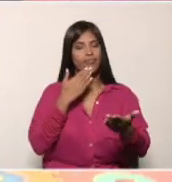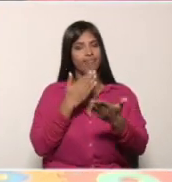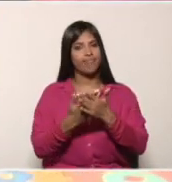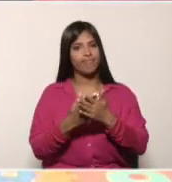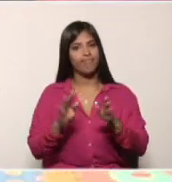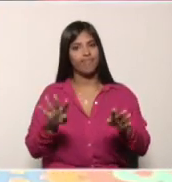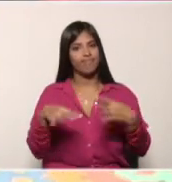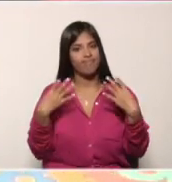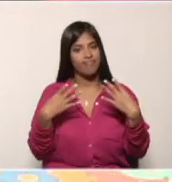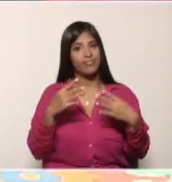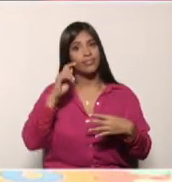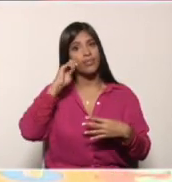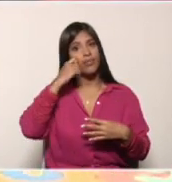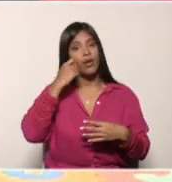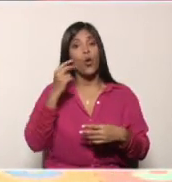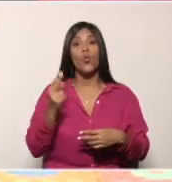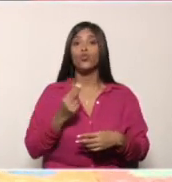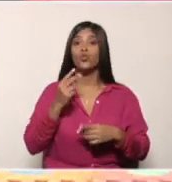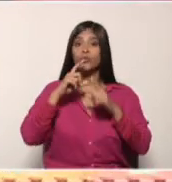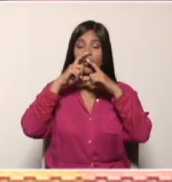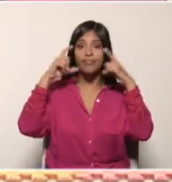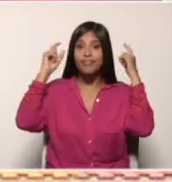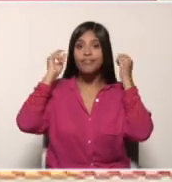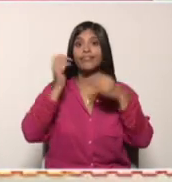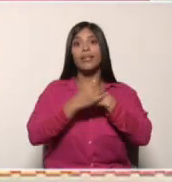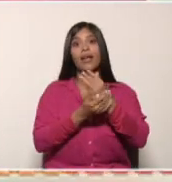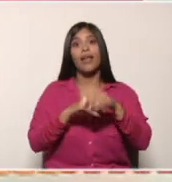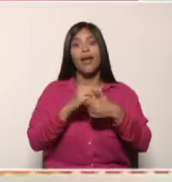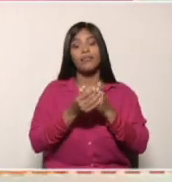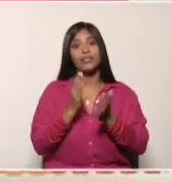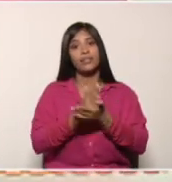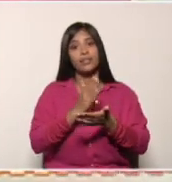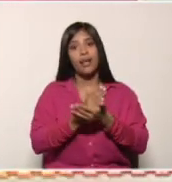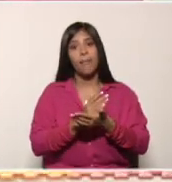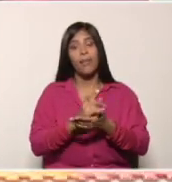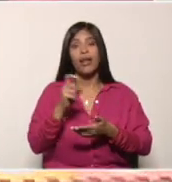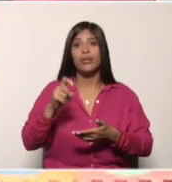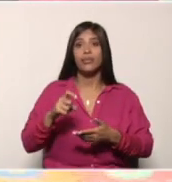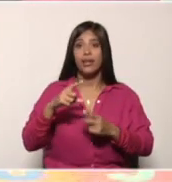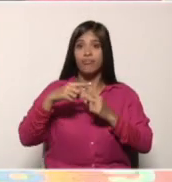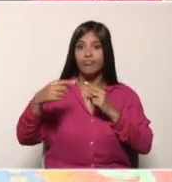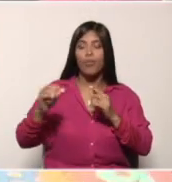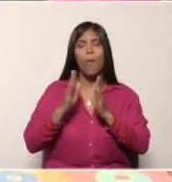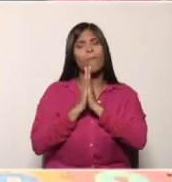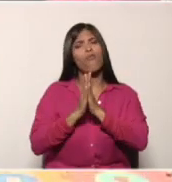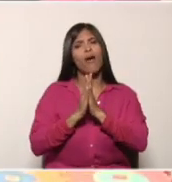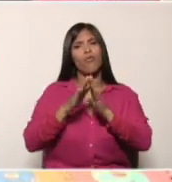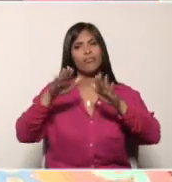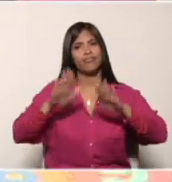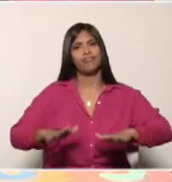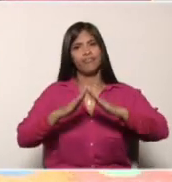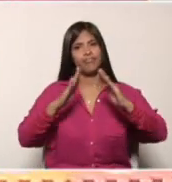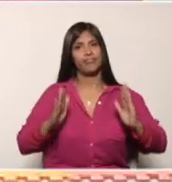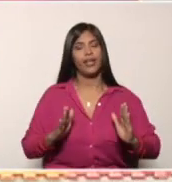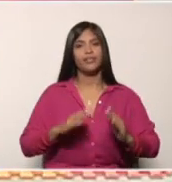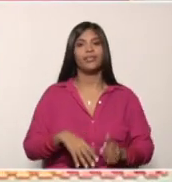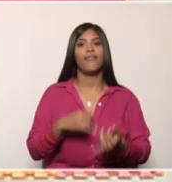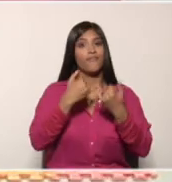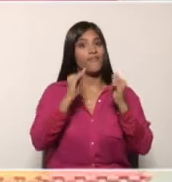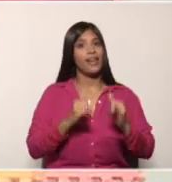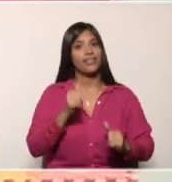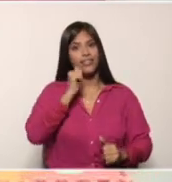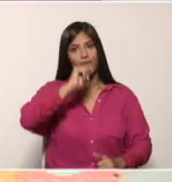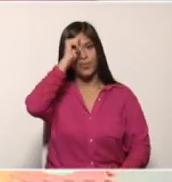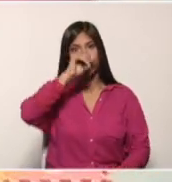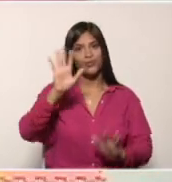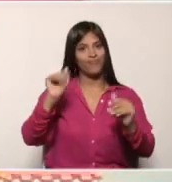Como siempre, Jocelyn, recordando el uso del tapaboca, lavarnos constantemente las manos y si no es necesario salir, por favor, quédate en casa. ¡Feliz fin de